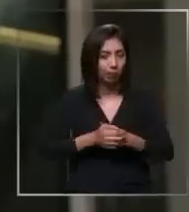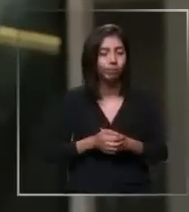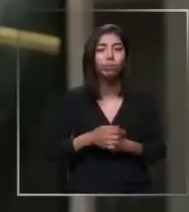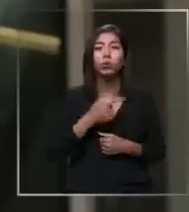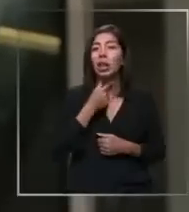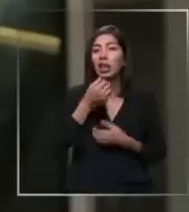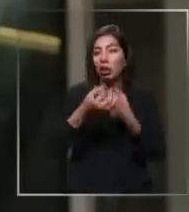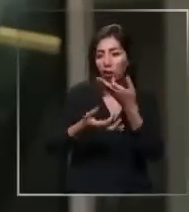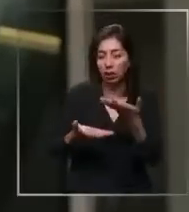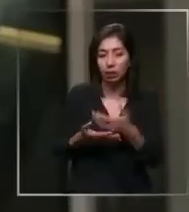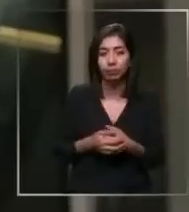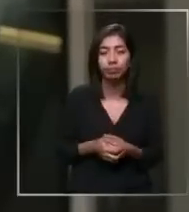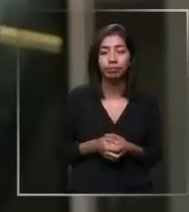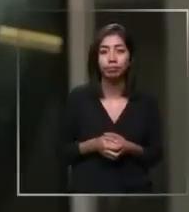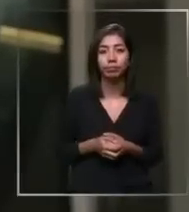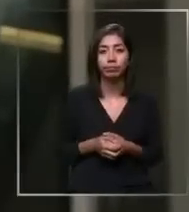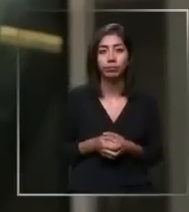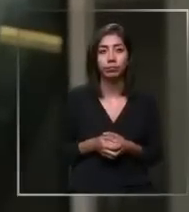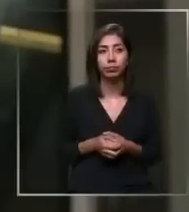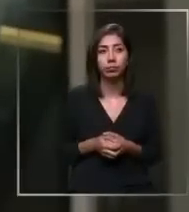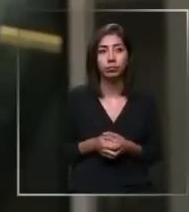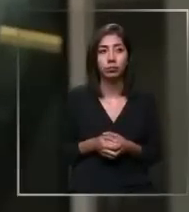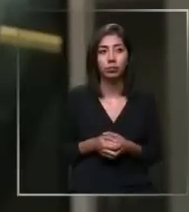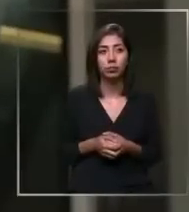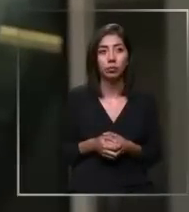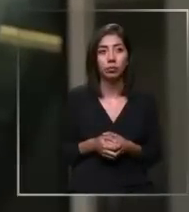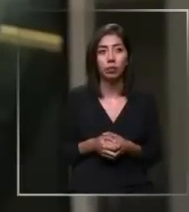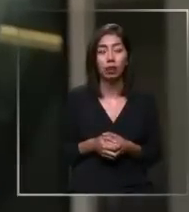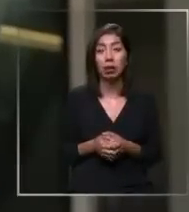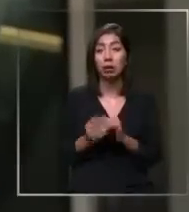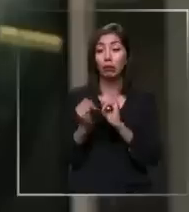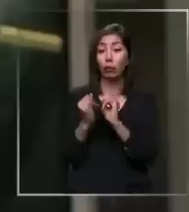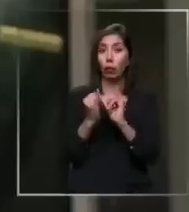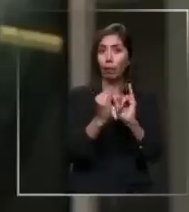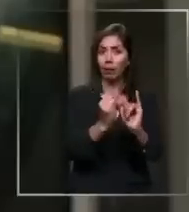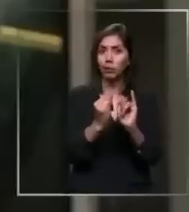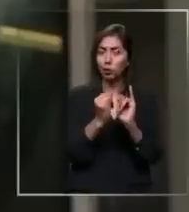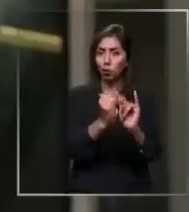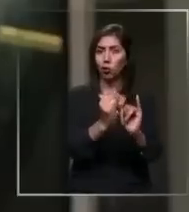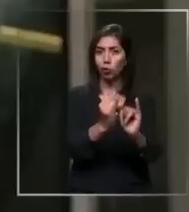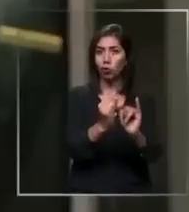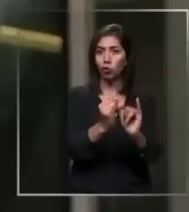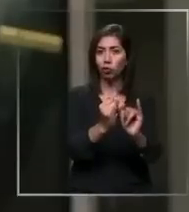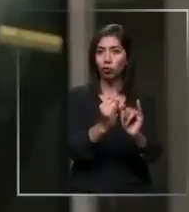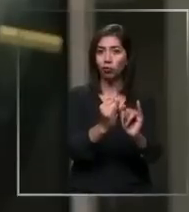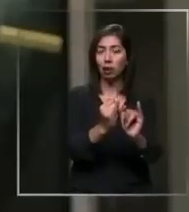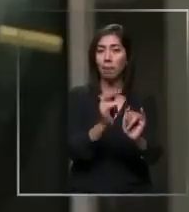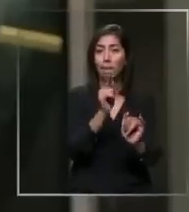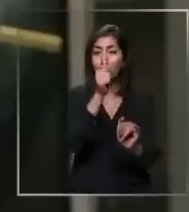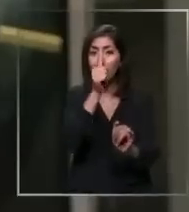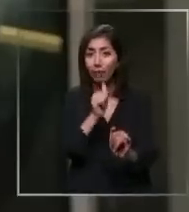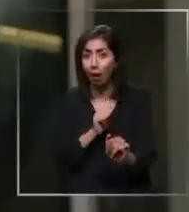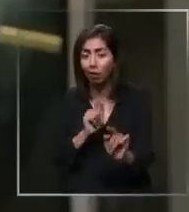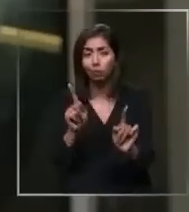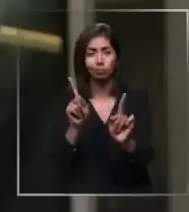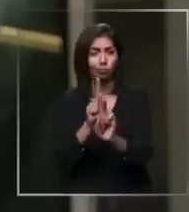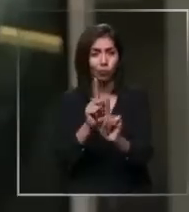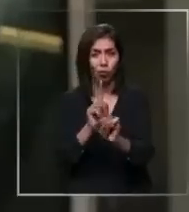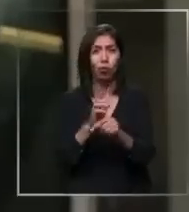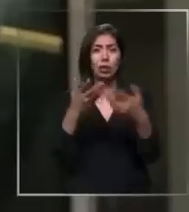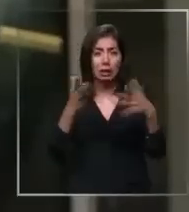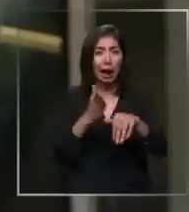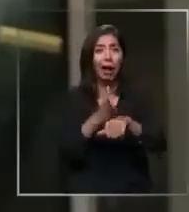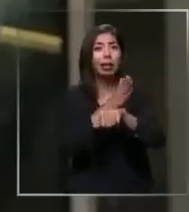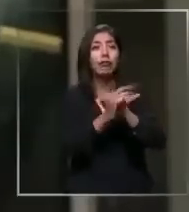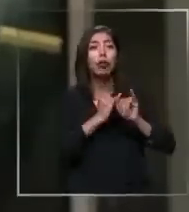eso? Que lo más probable es que la información privilegiada no fue nunca tan reservada, que ya se